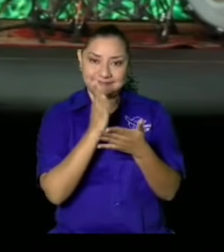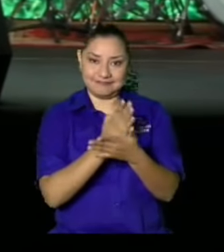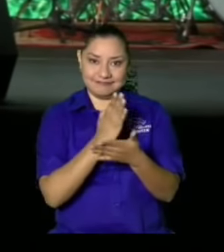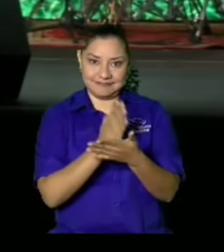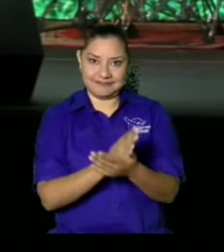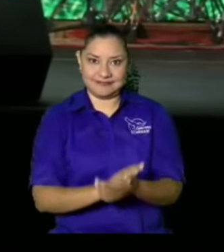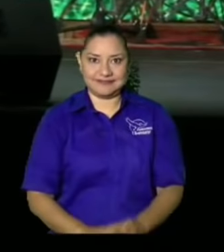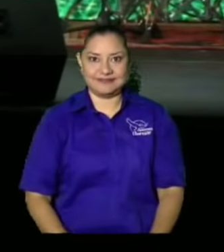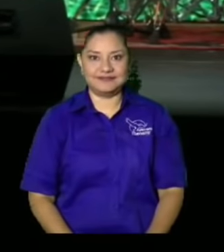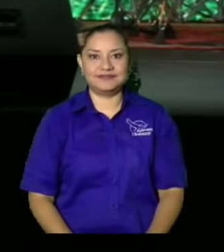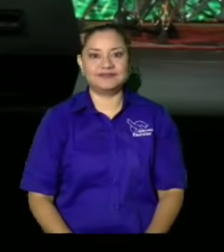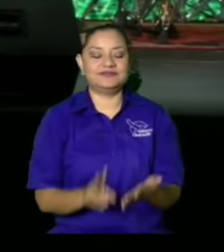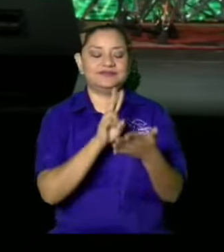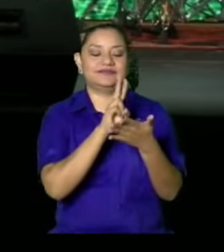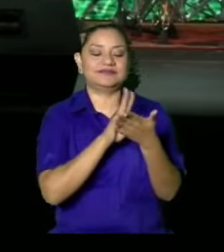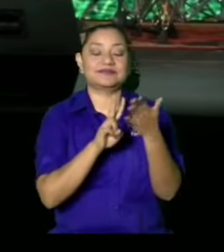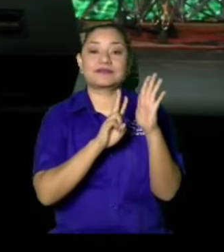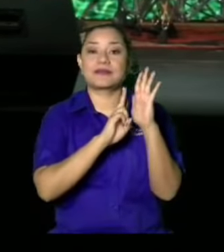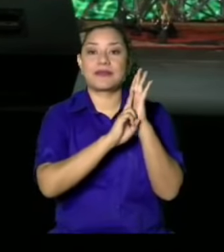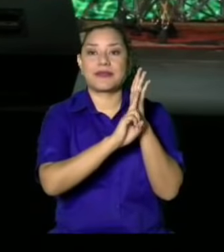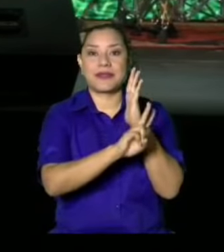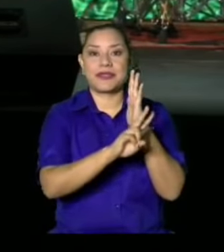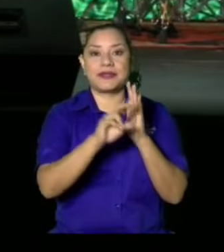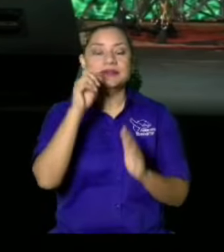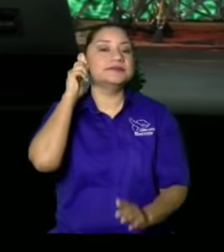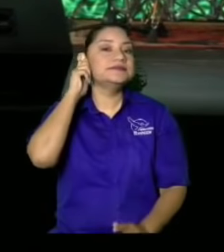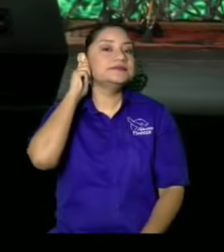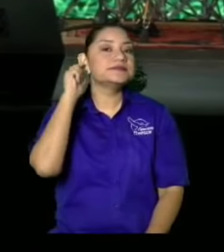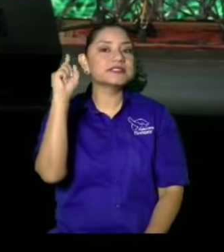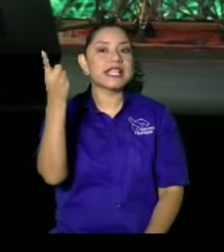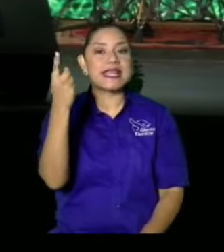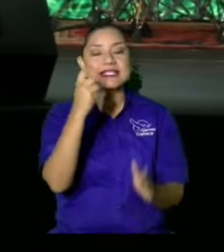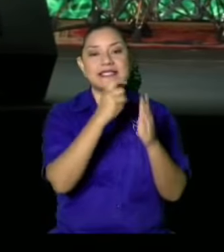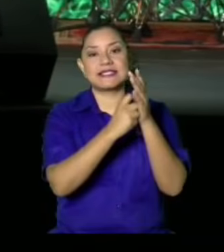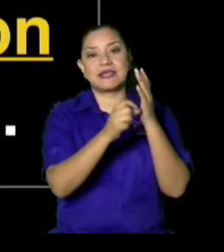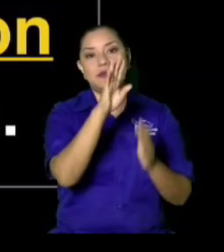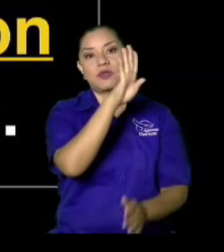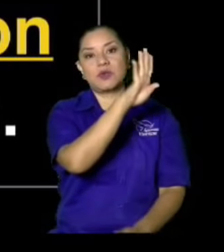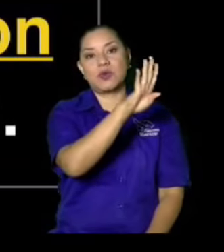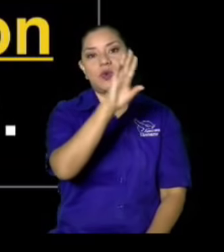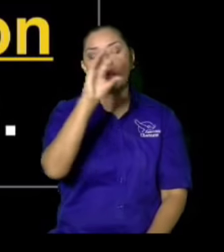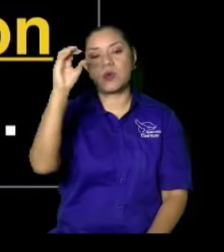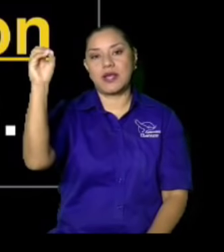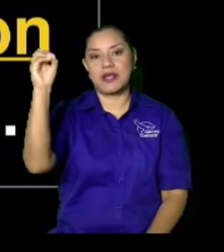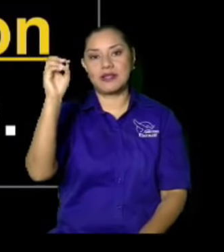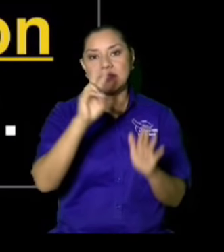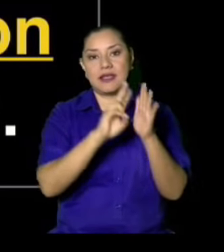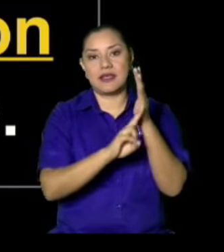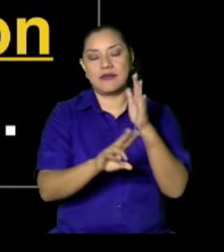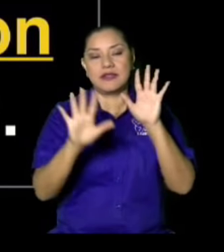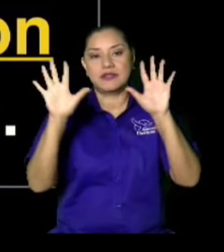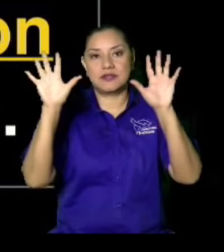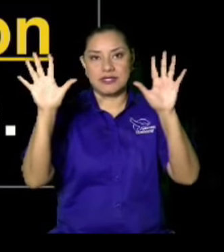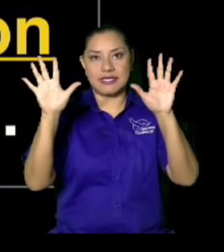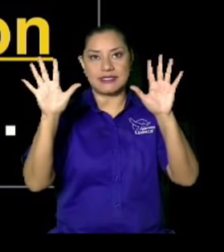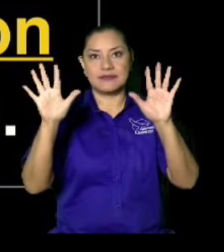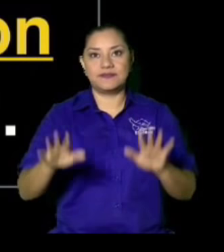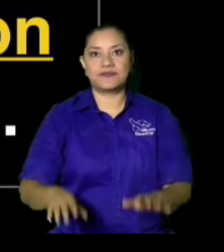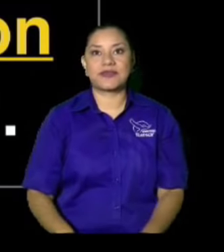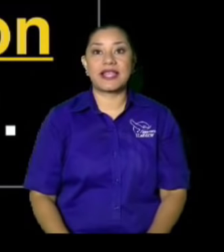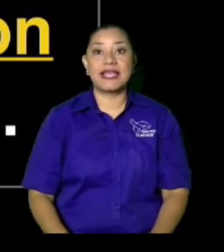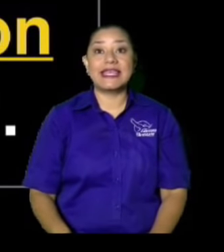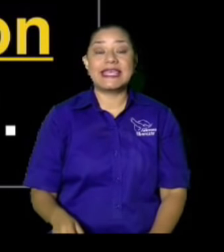Entonces miremos este pasaje. Génesis 40:10. Y en la vid,